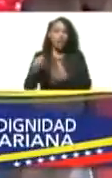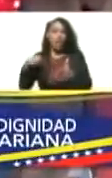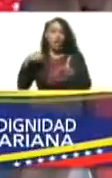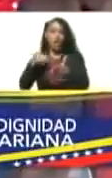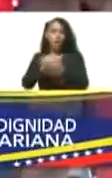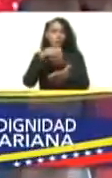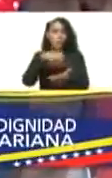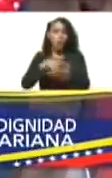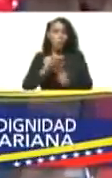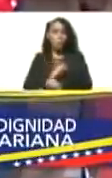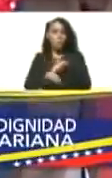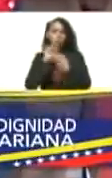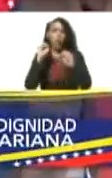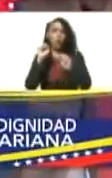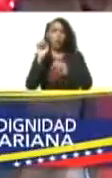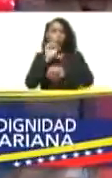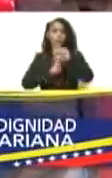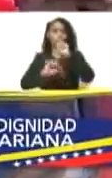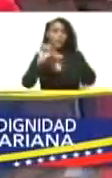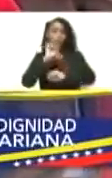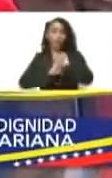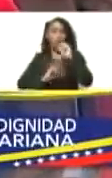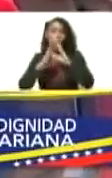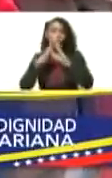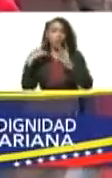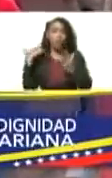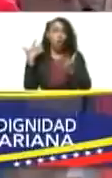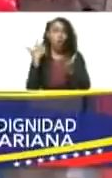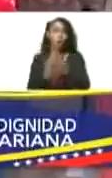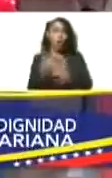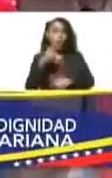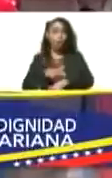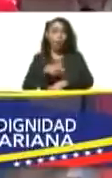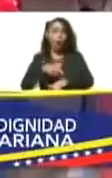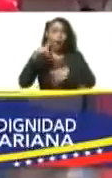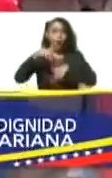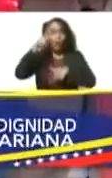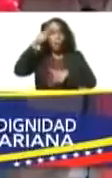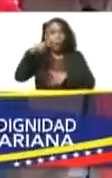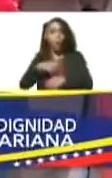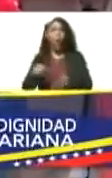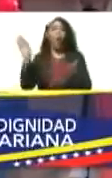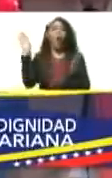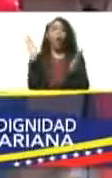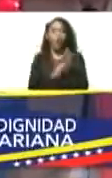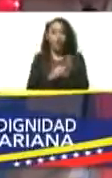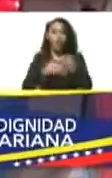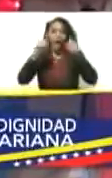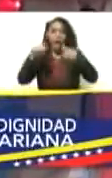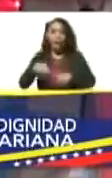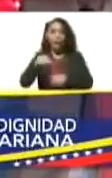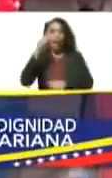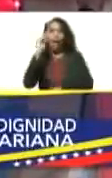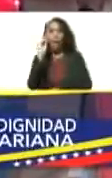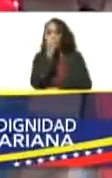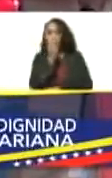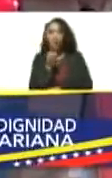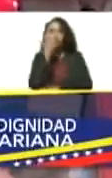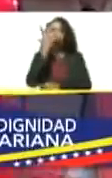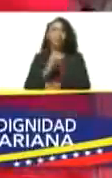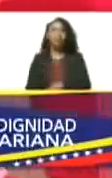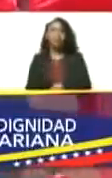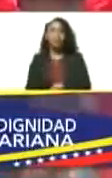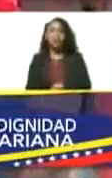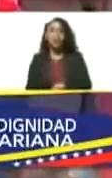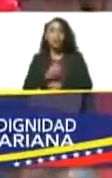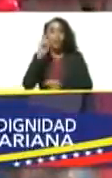magnicidio, y lo ha defendido todo este tiempo. Aquí está este pueblo otra vez, en el Palacio de Miraflores,